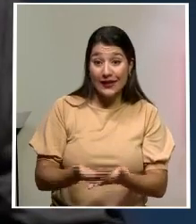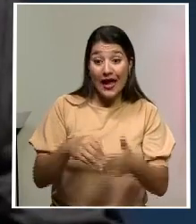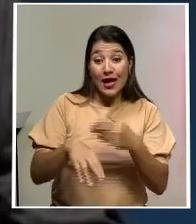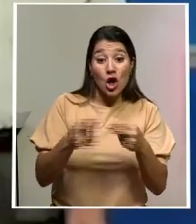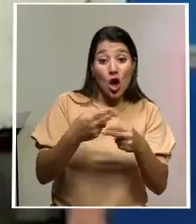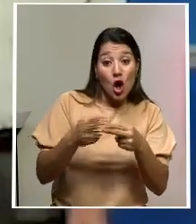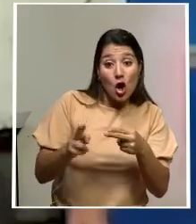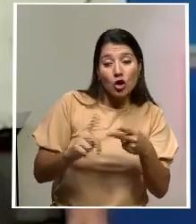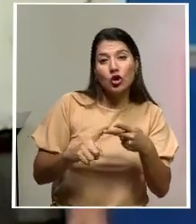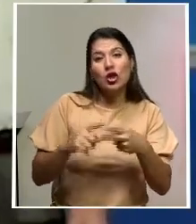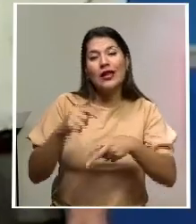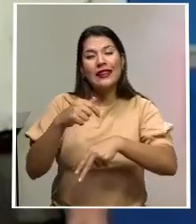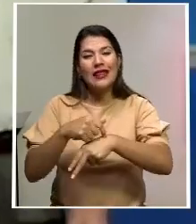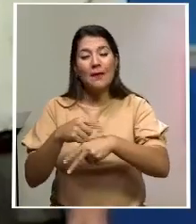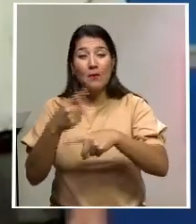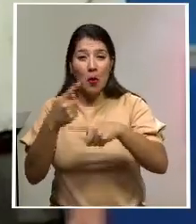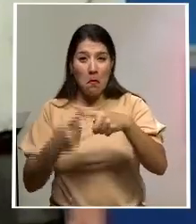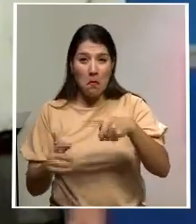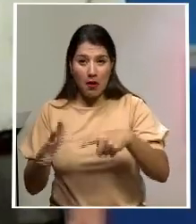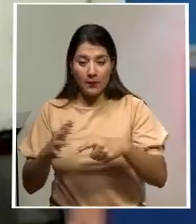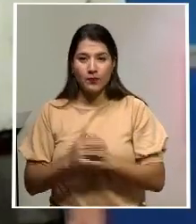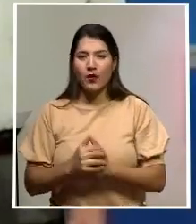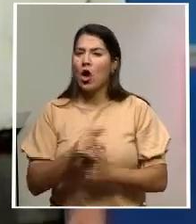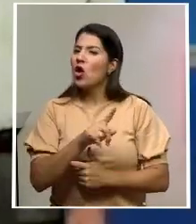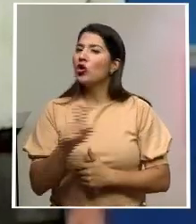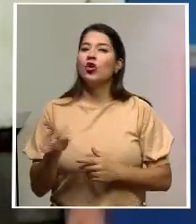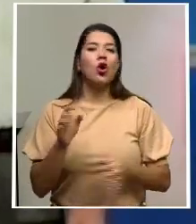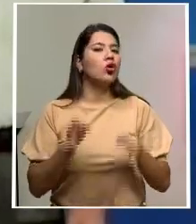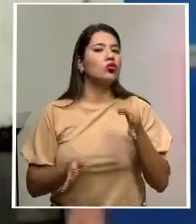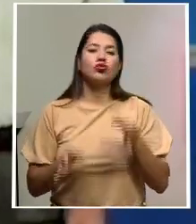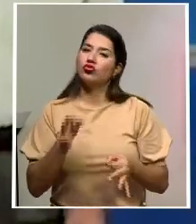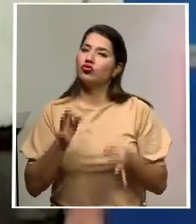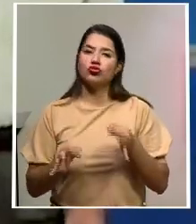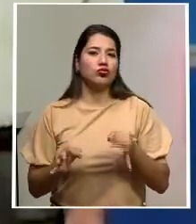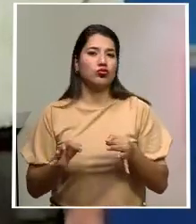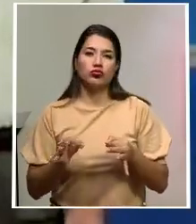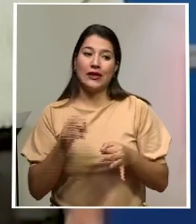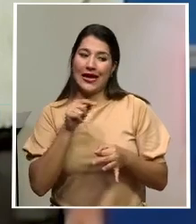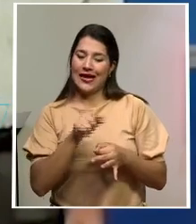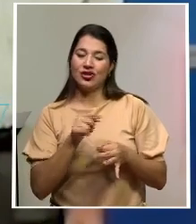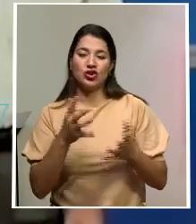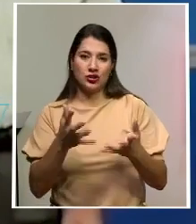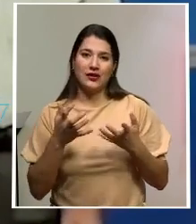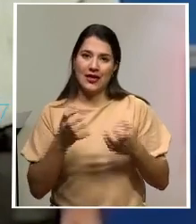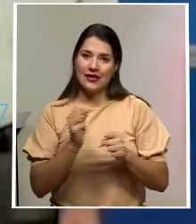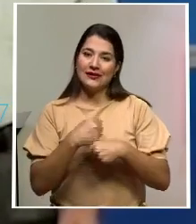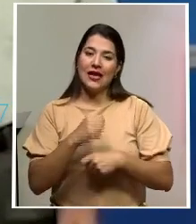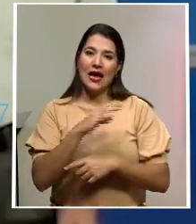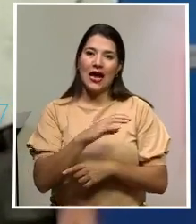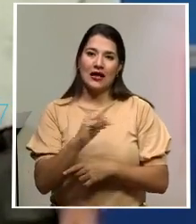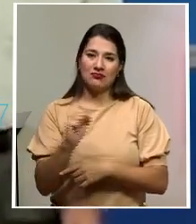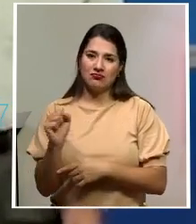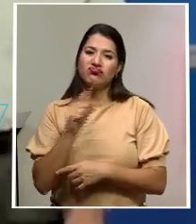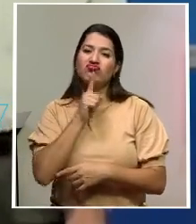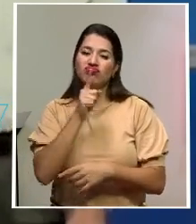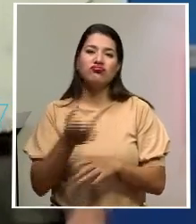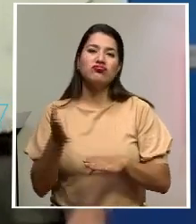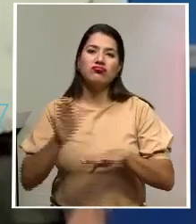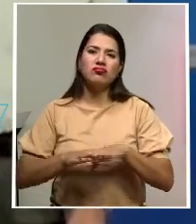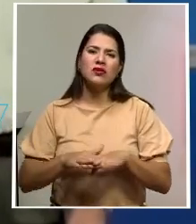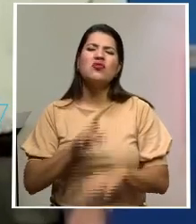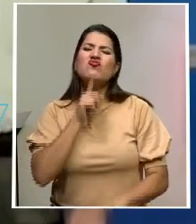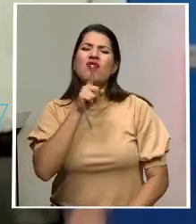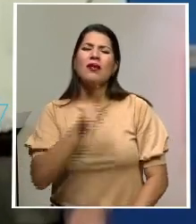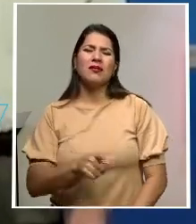plazo. No se vale lo que quiere hacer la Caja del Seguro Social, es tramposo y además es